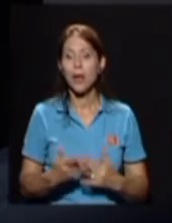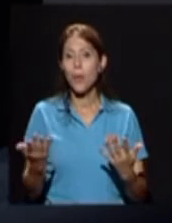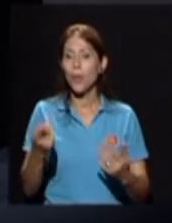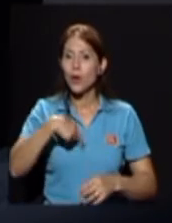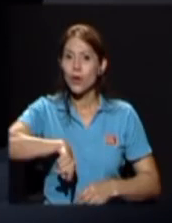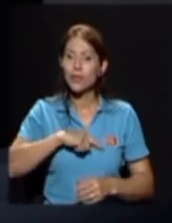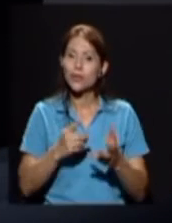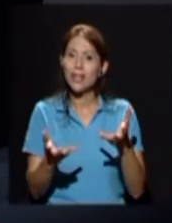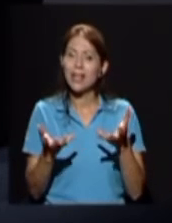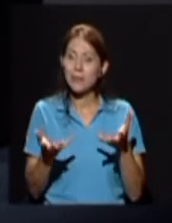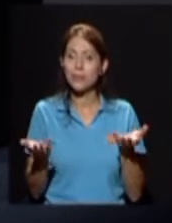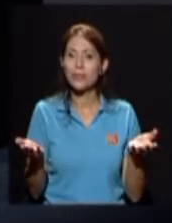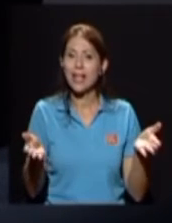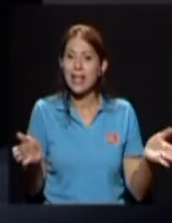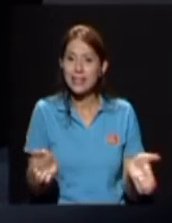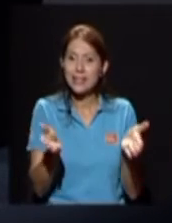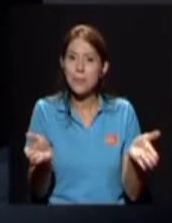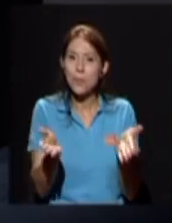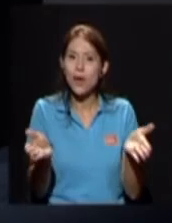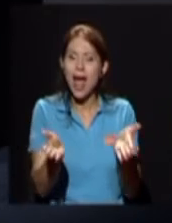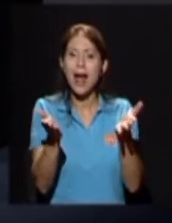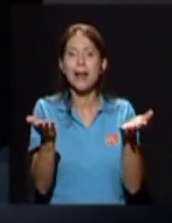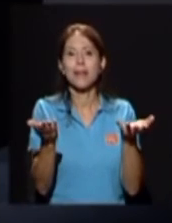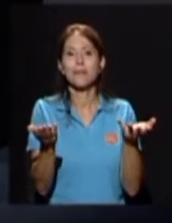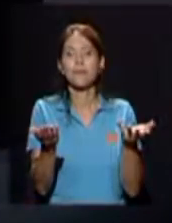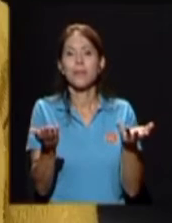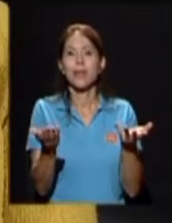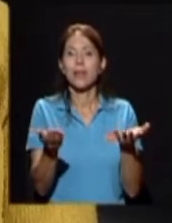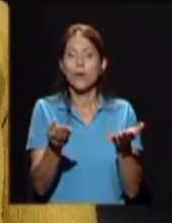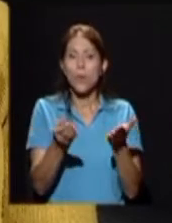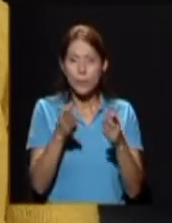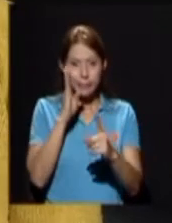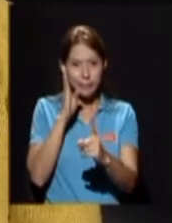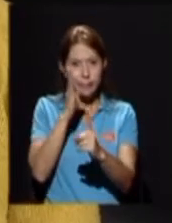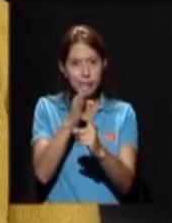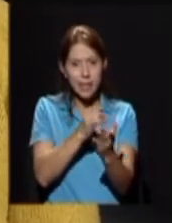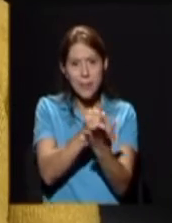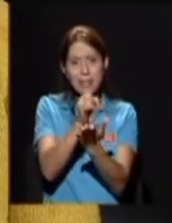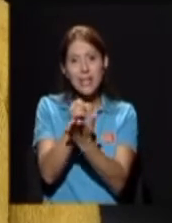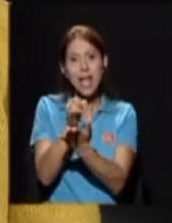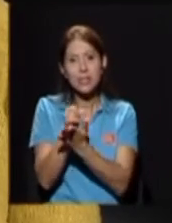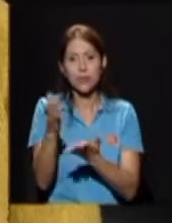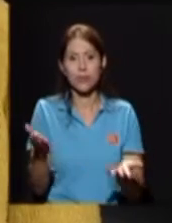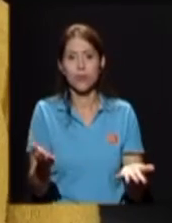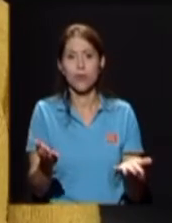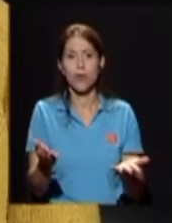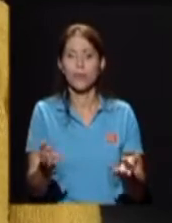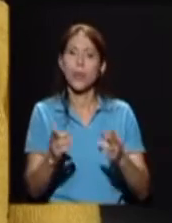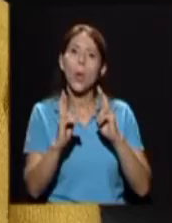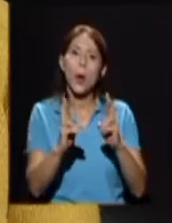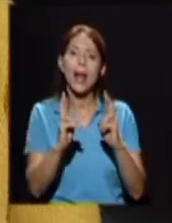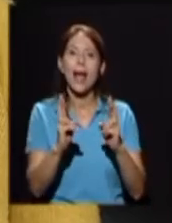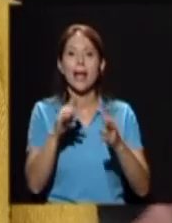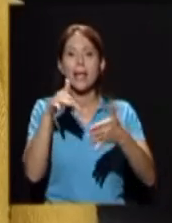es estimular toda una línea, como decía antes, de investigación, ojalá de